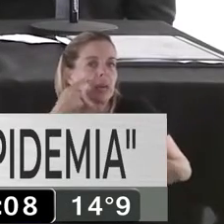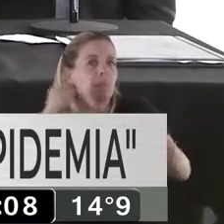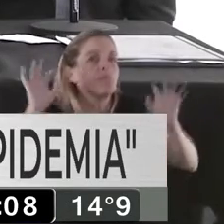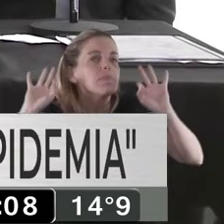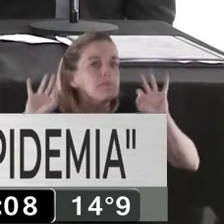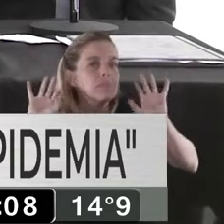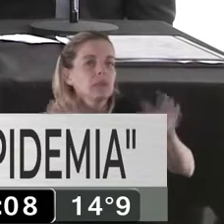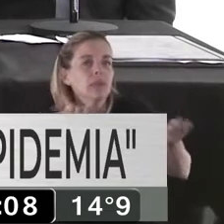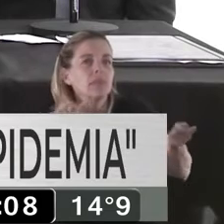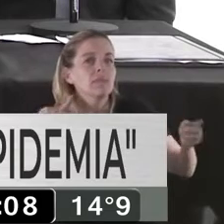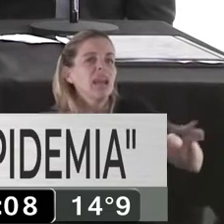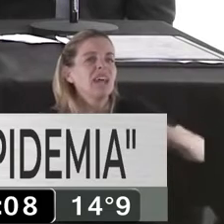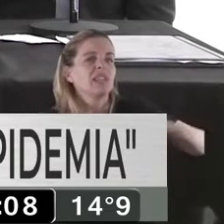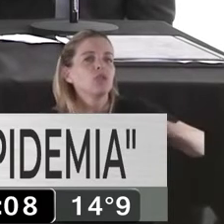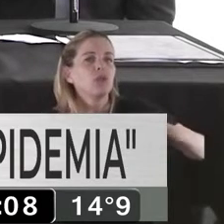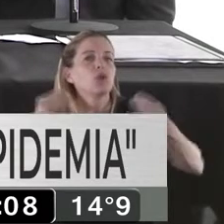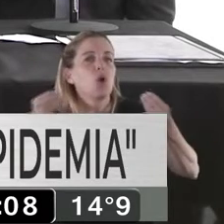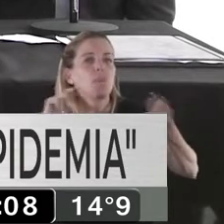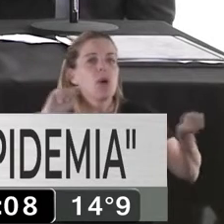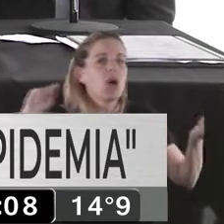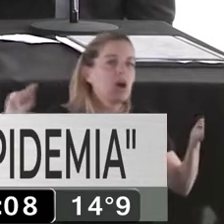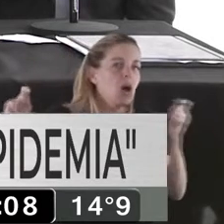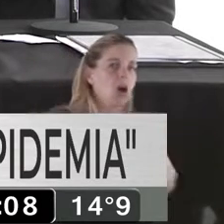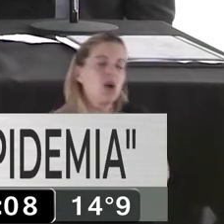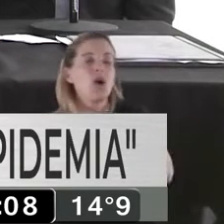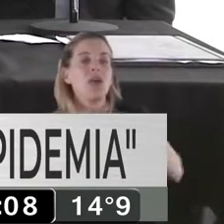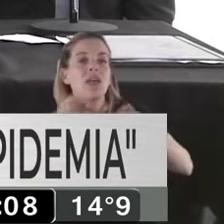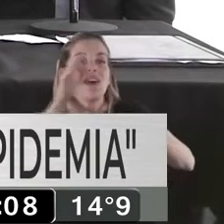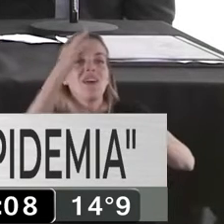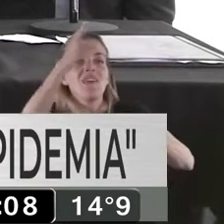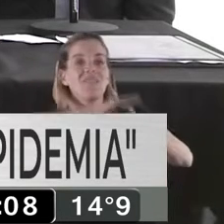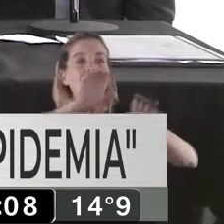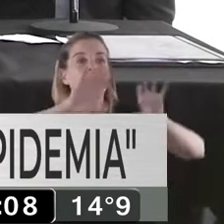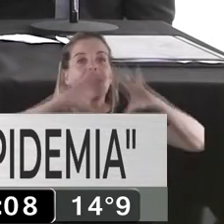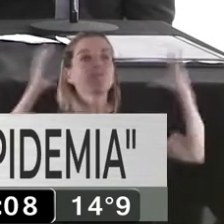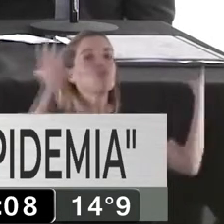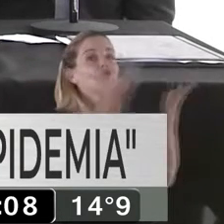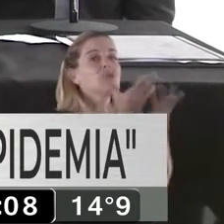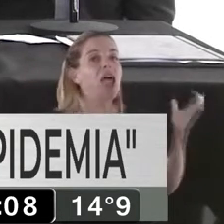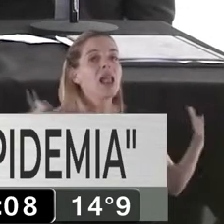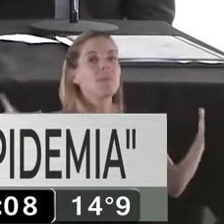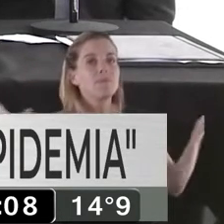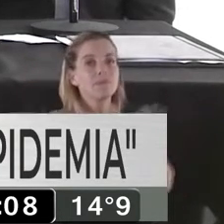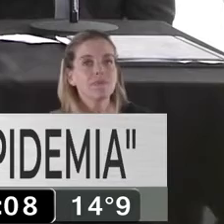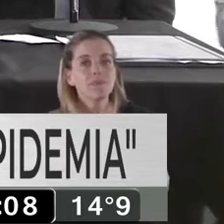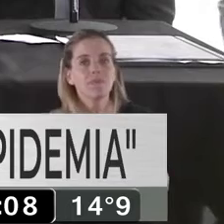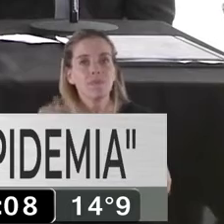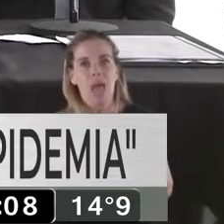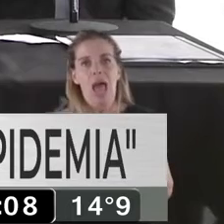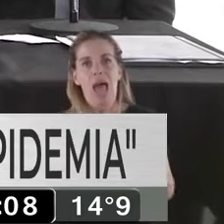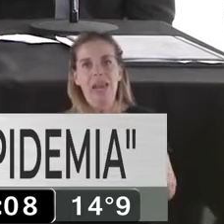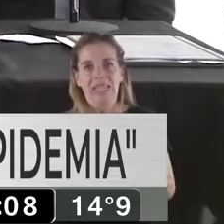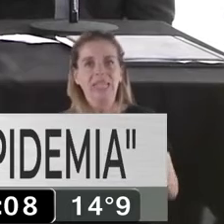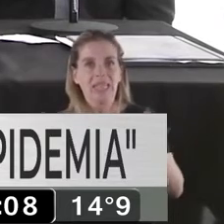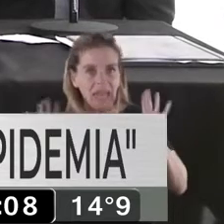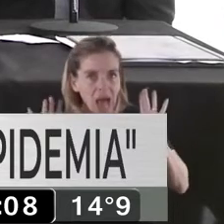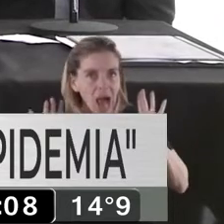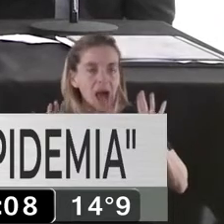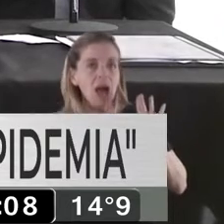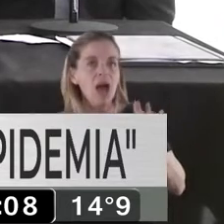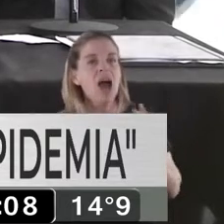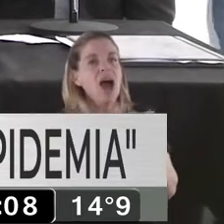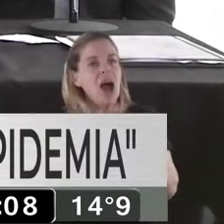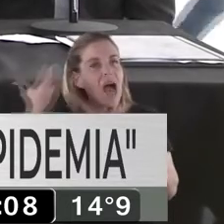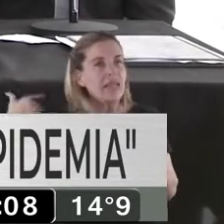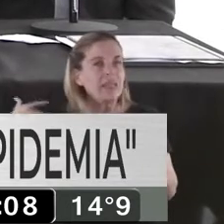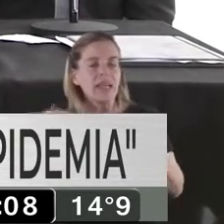la transición de la pandemia a la epidemia por la vacunación y porque un número muy importante de personas que al principio era el 100%